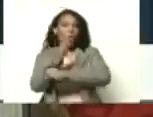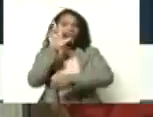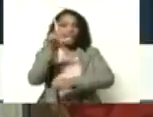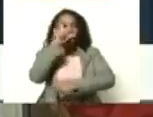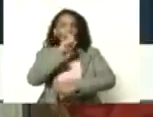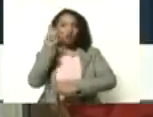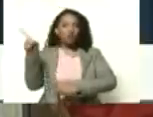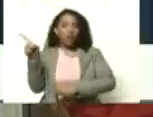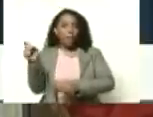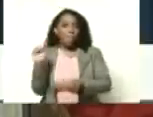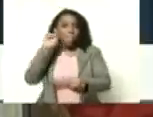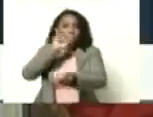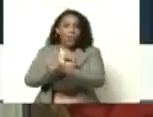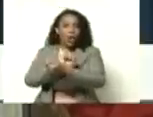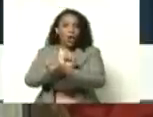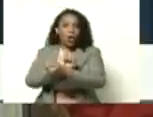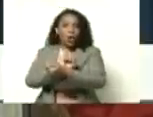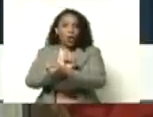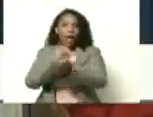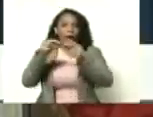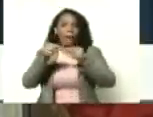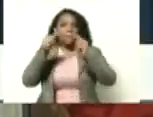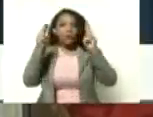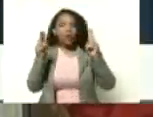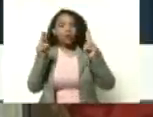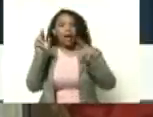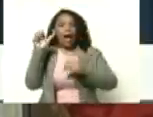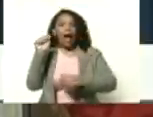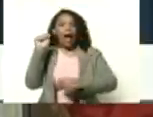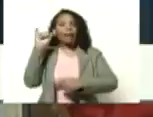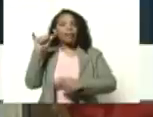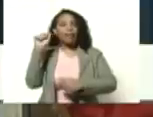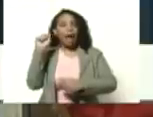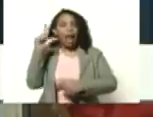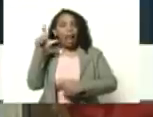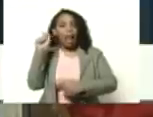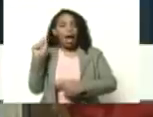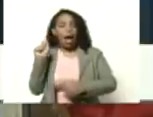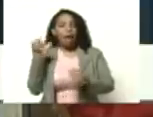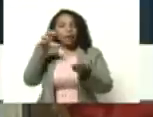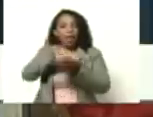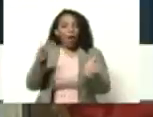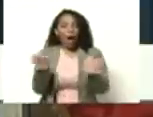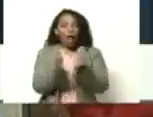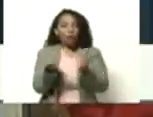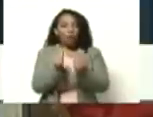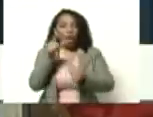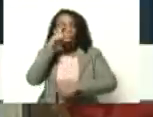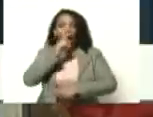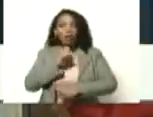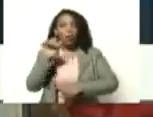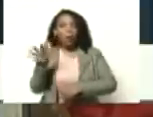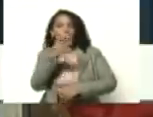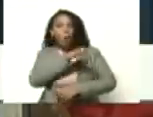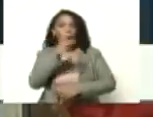presidio en puente ayala estado anzoátegui entre los años